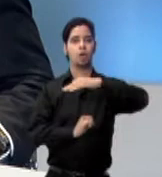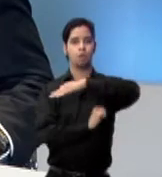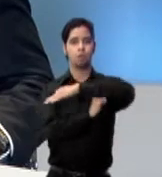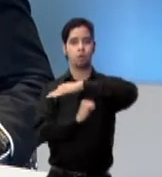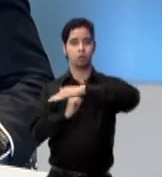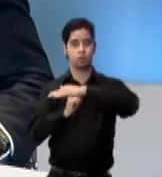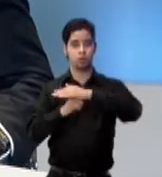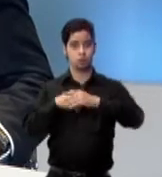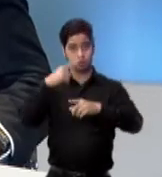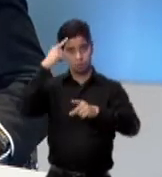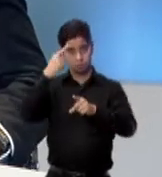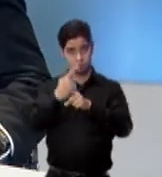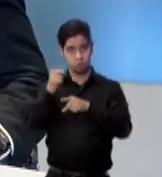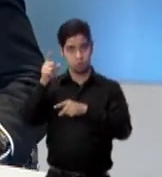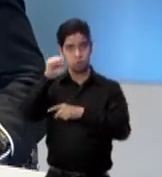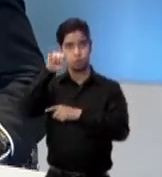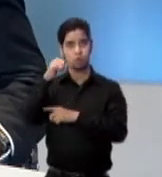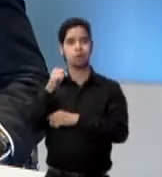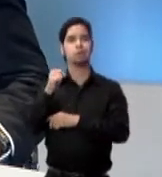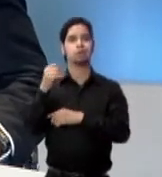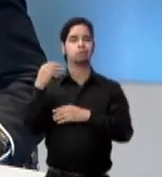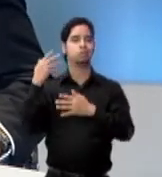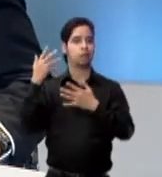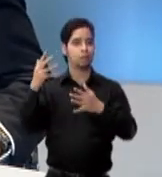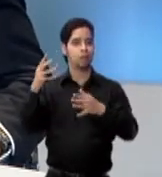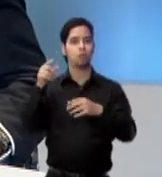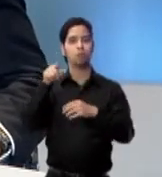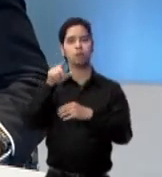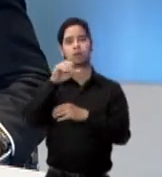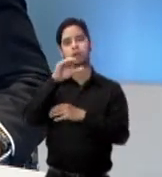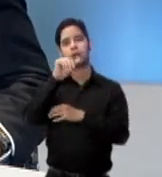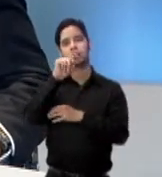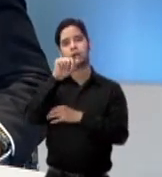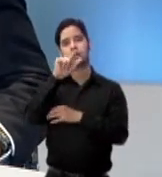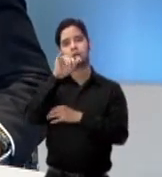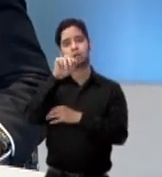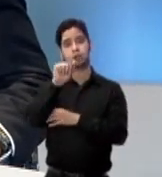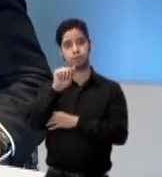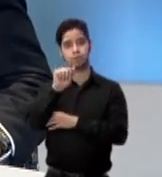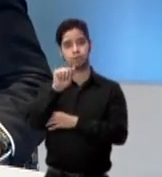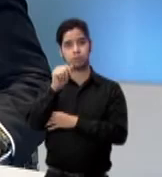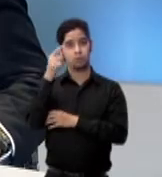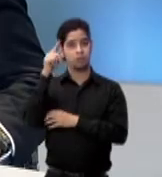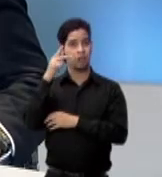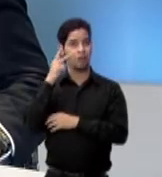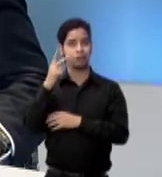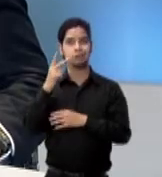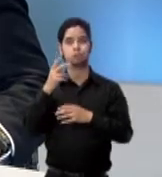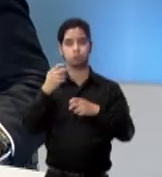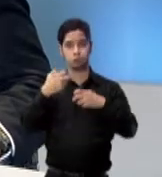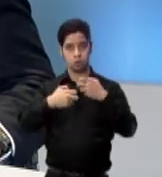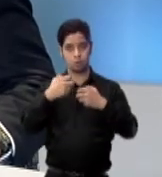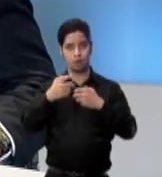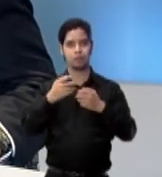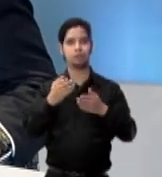pasando por el Capitolio y culminando en el Palacio de Santa Catalina. El principal reclamo, atender al ineficiente servicio marítimo.